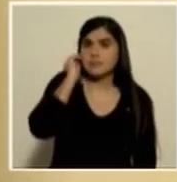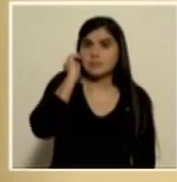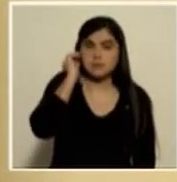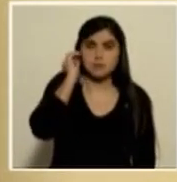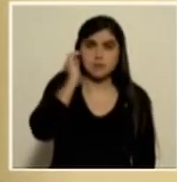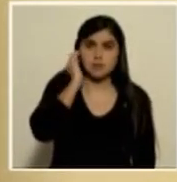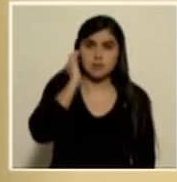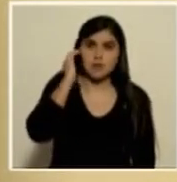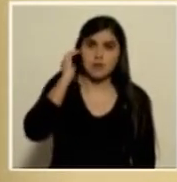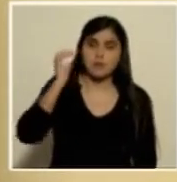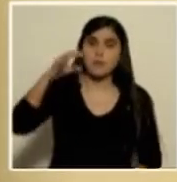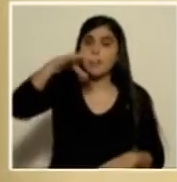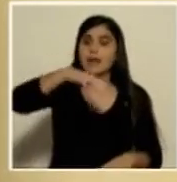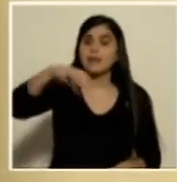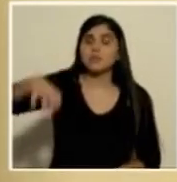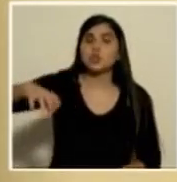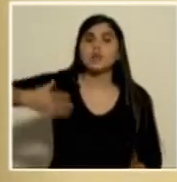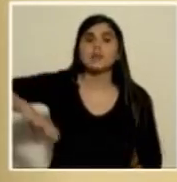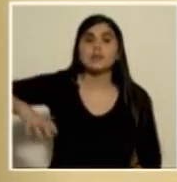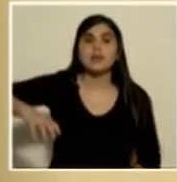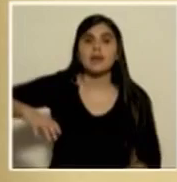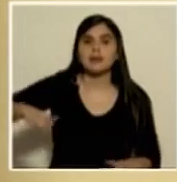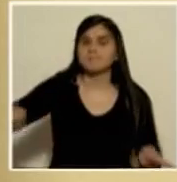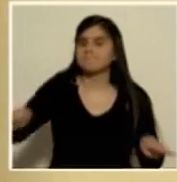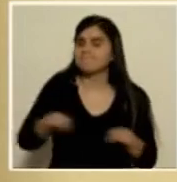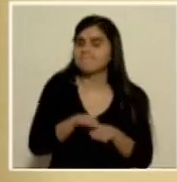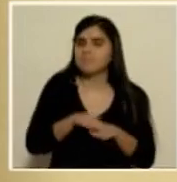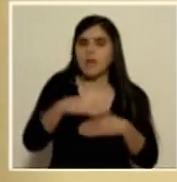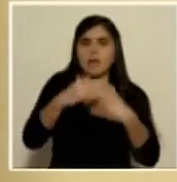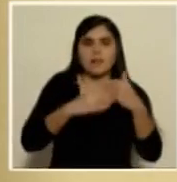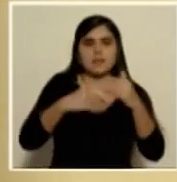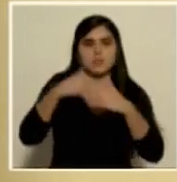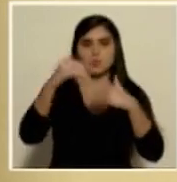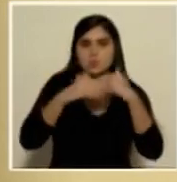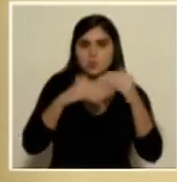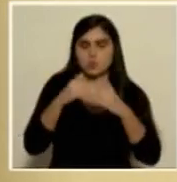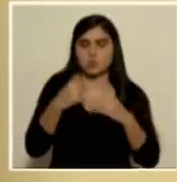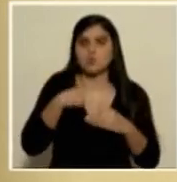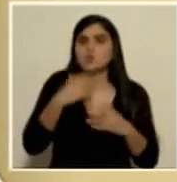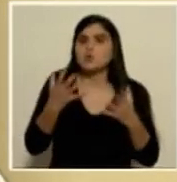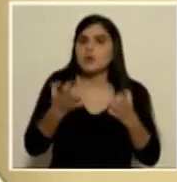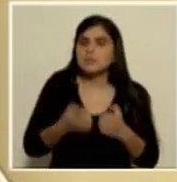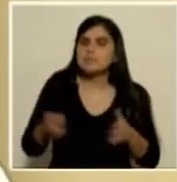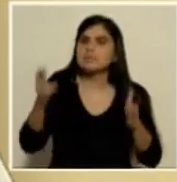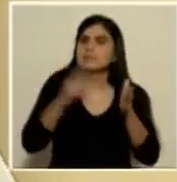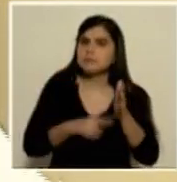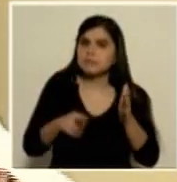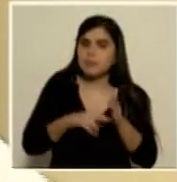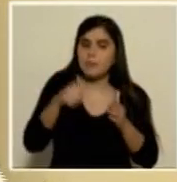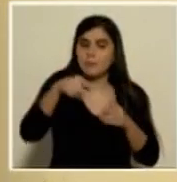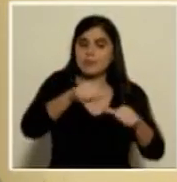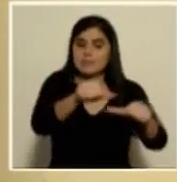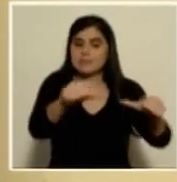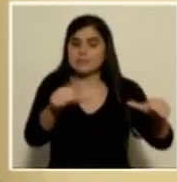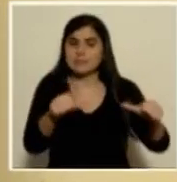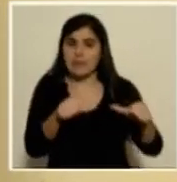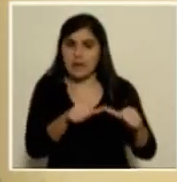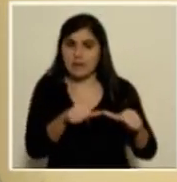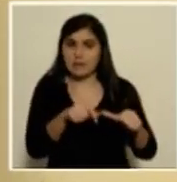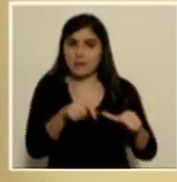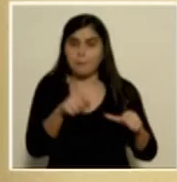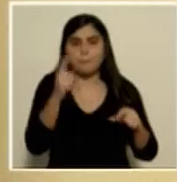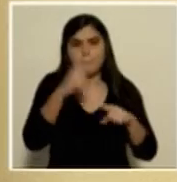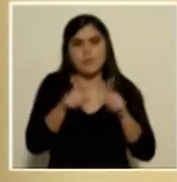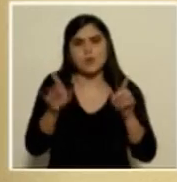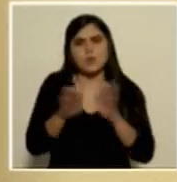en naranja van a estar cerradas las construcciones. Quisiéramos reiterar, particularmente para este sector, pero para todos en general,